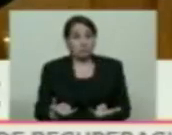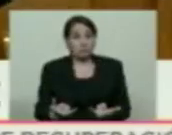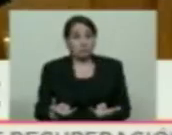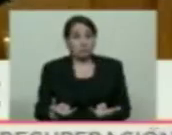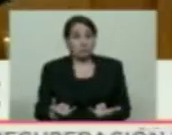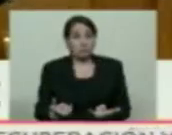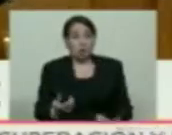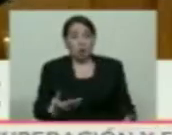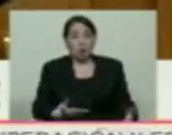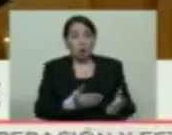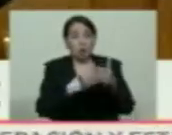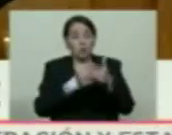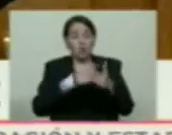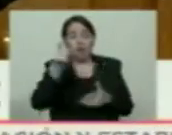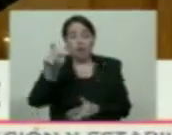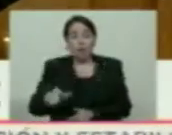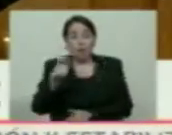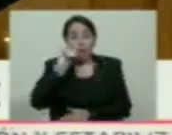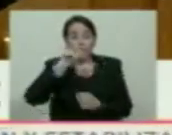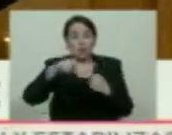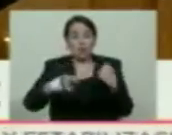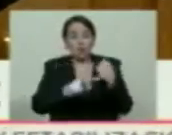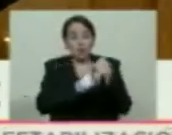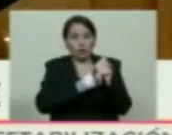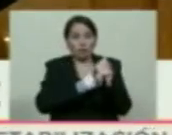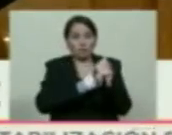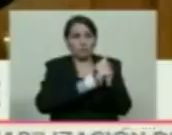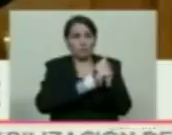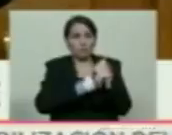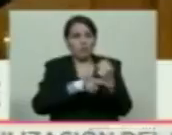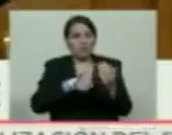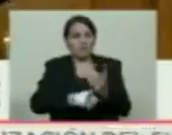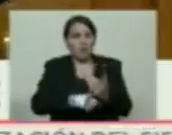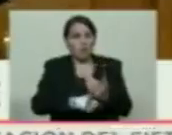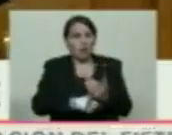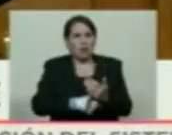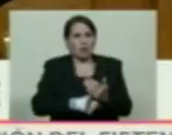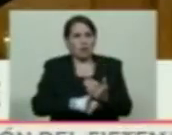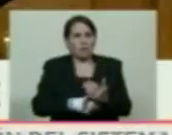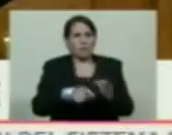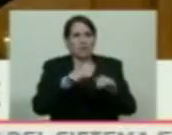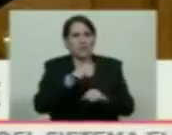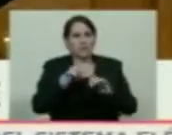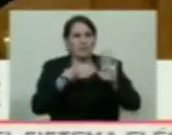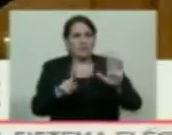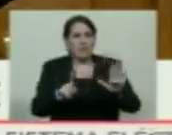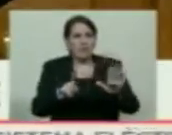ciudadano diputado de la Asamblea Nacional Juan Gerardo Antonio Guaidó Márquez, titular de la cédula de identidad número